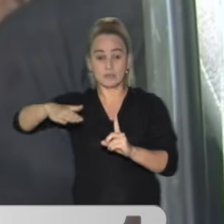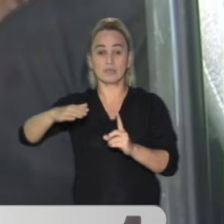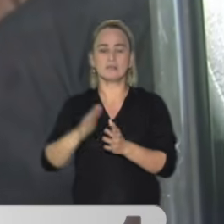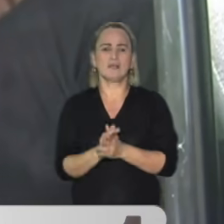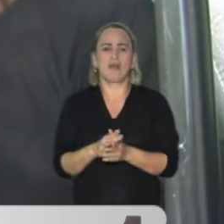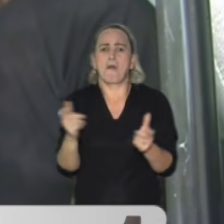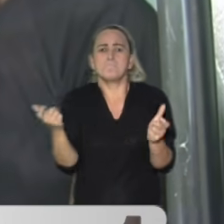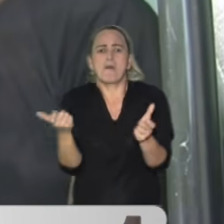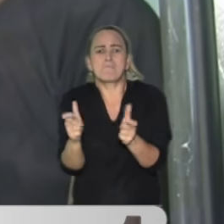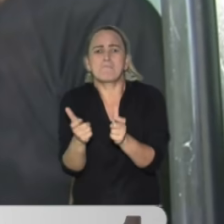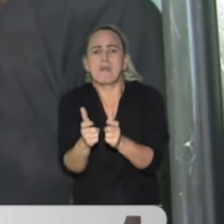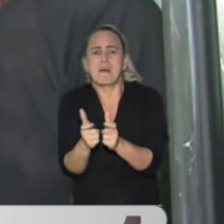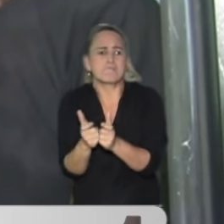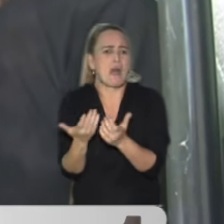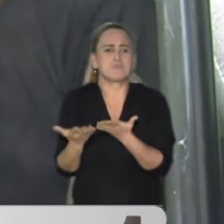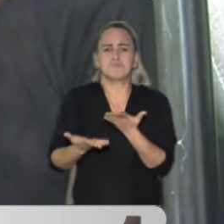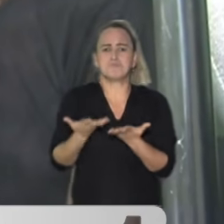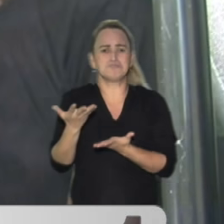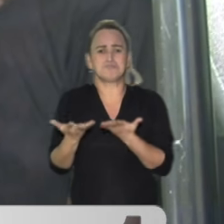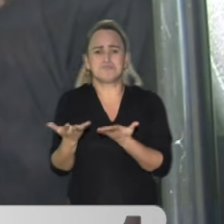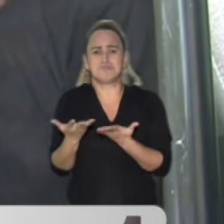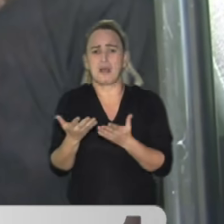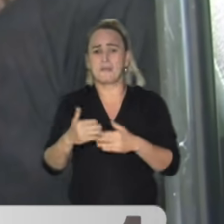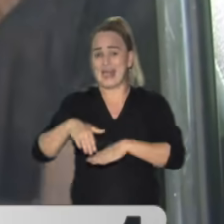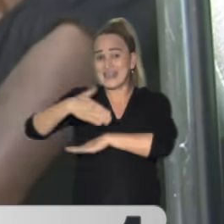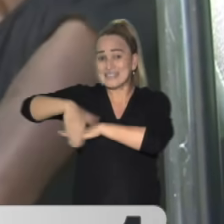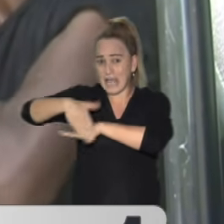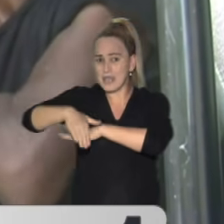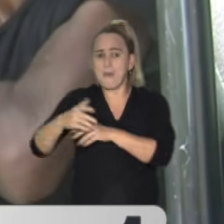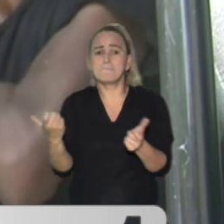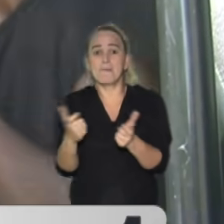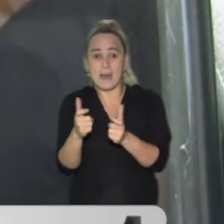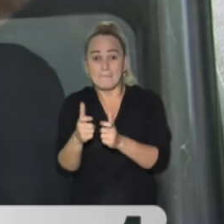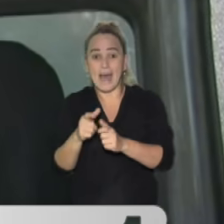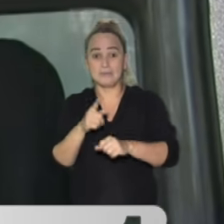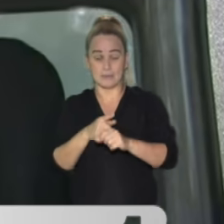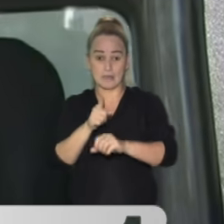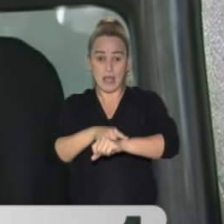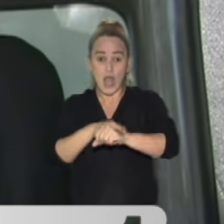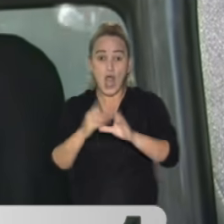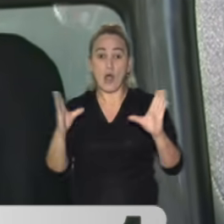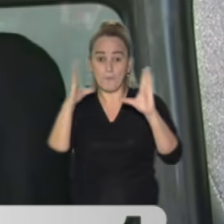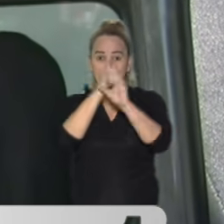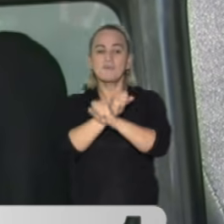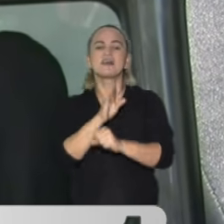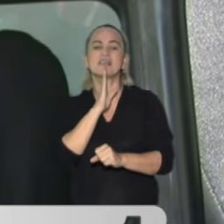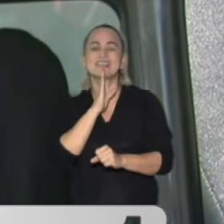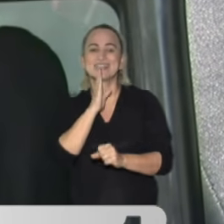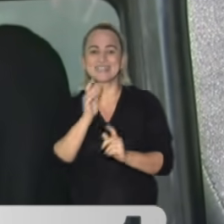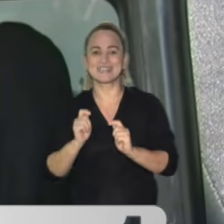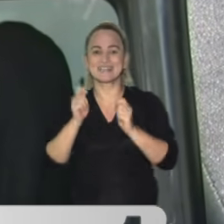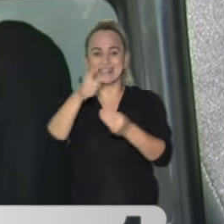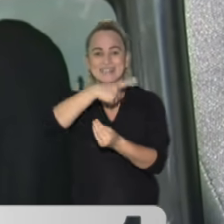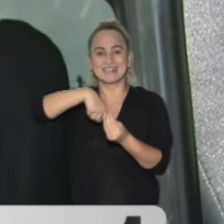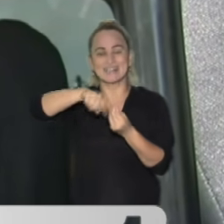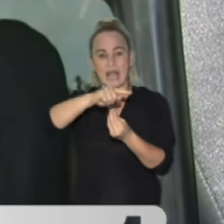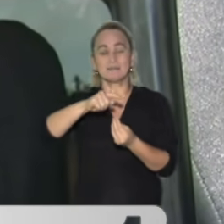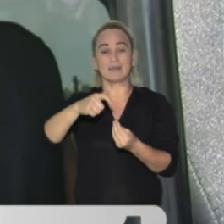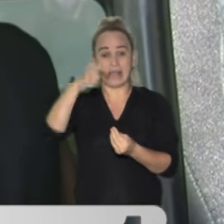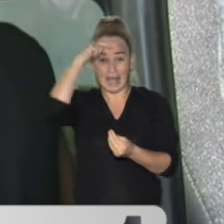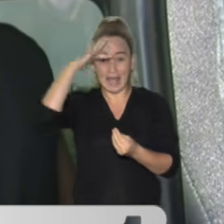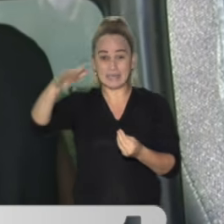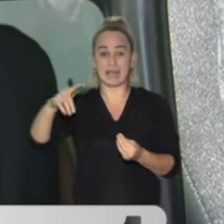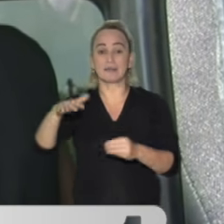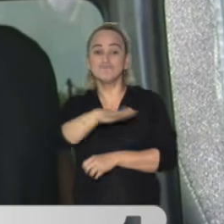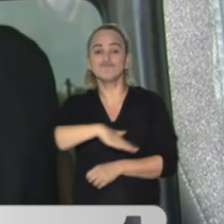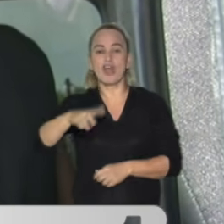que tiene menos circulación de habitantes de la calle. En las horas de la noche, el turno será para el centro histórico.